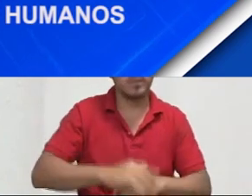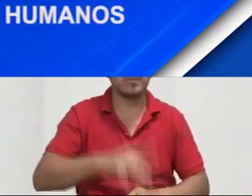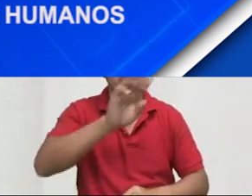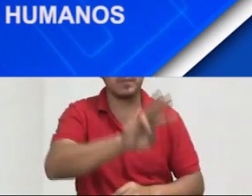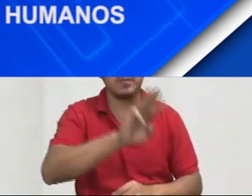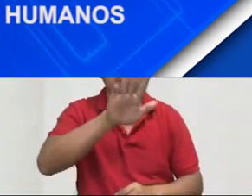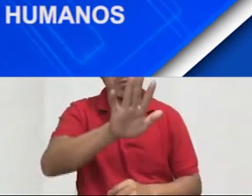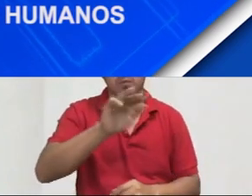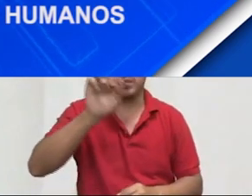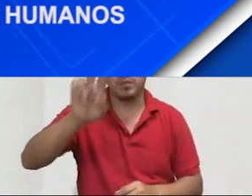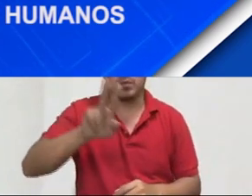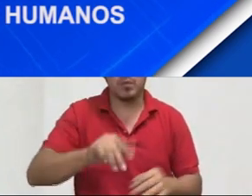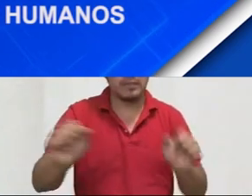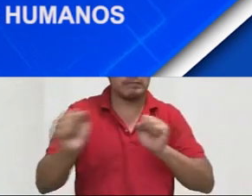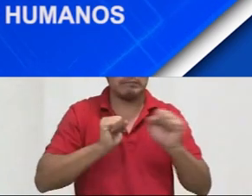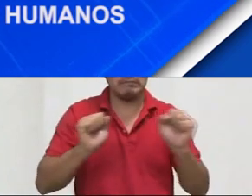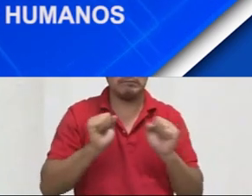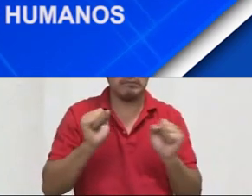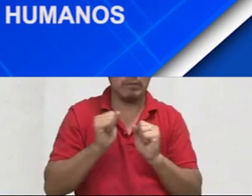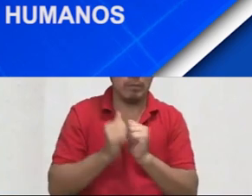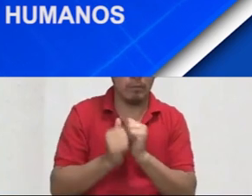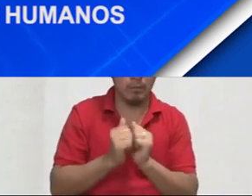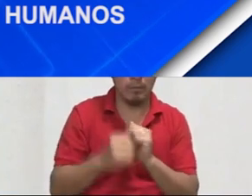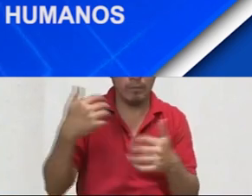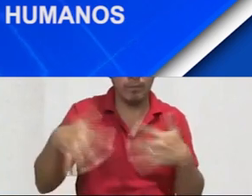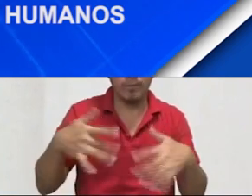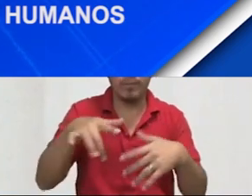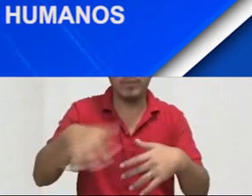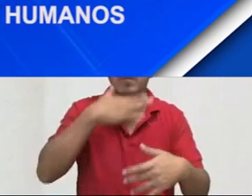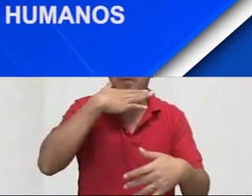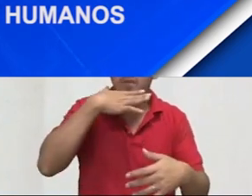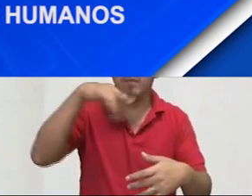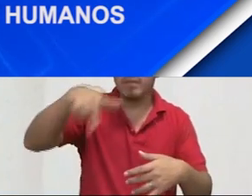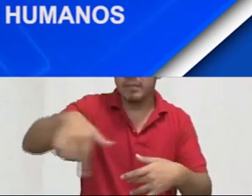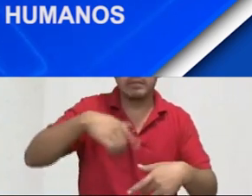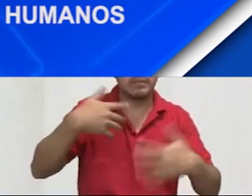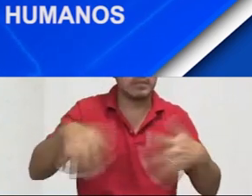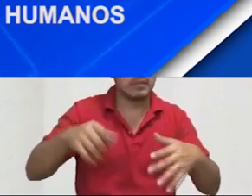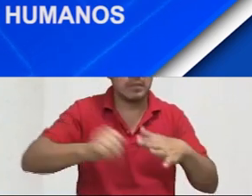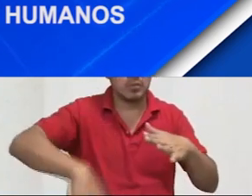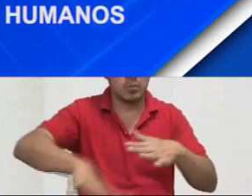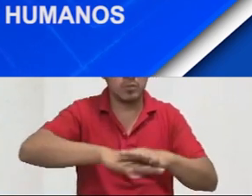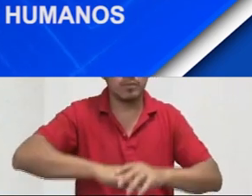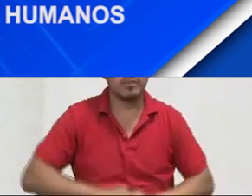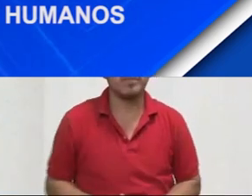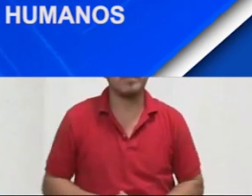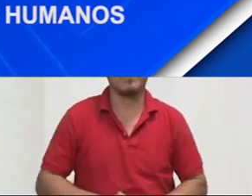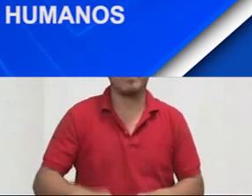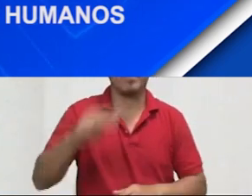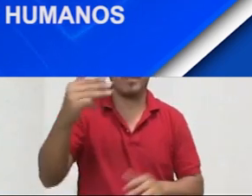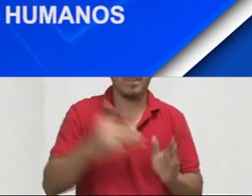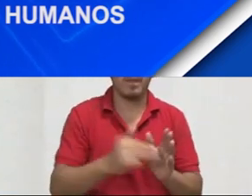352 personas en emergencia social crítica, personas que viven en situaciones de emergencia social crítica;